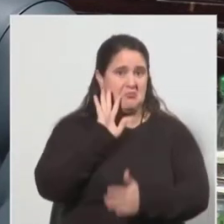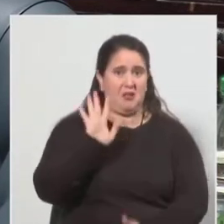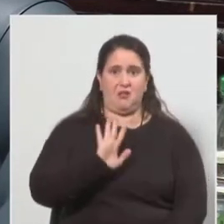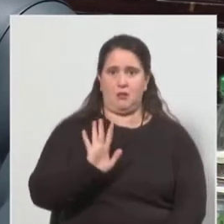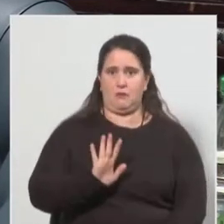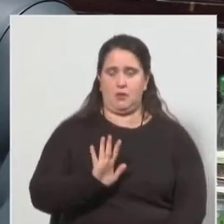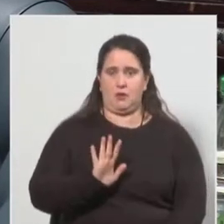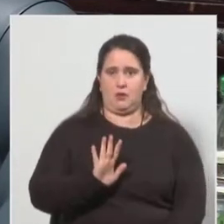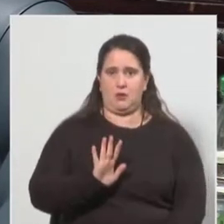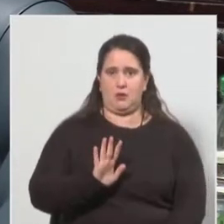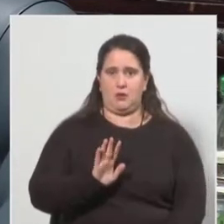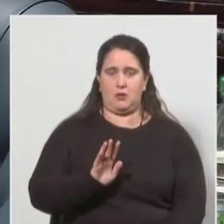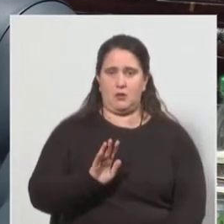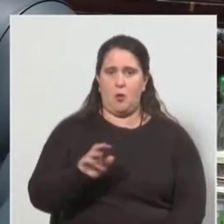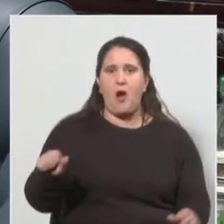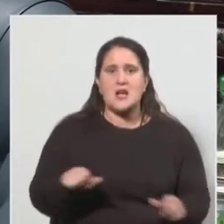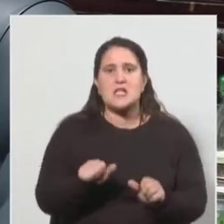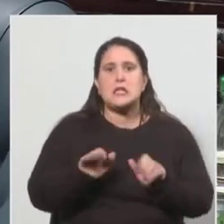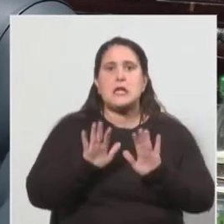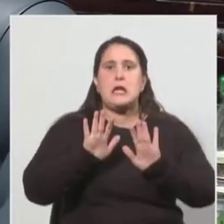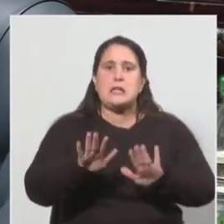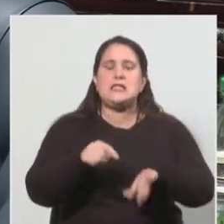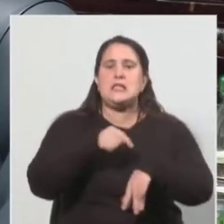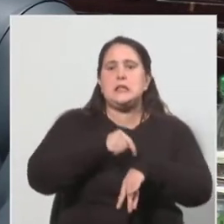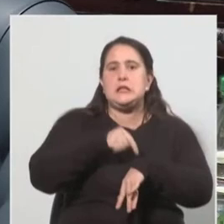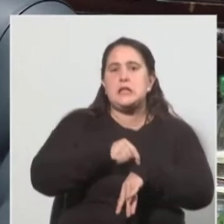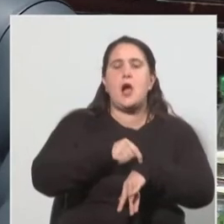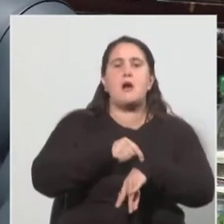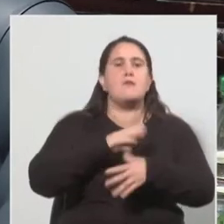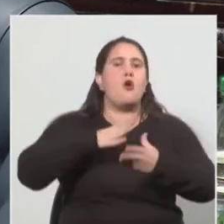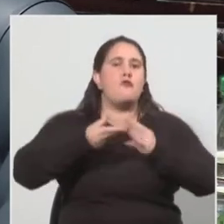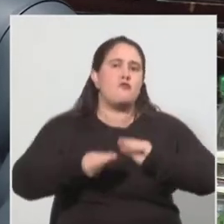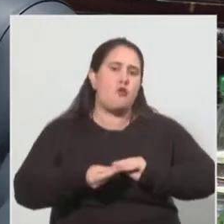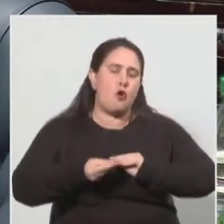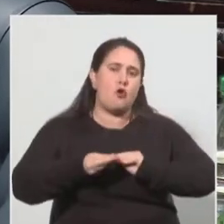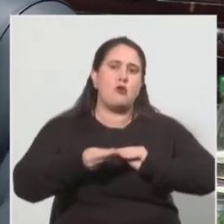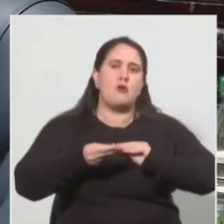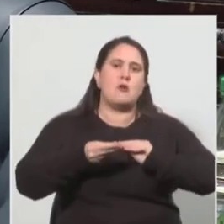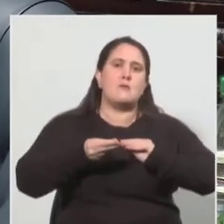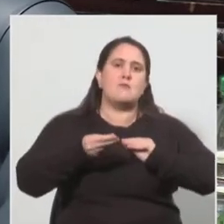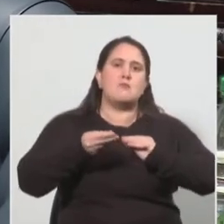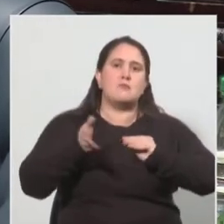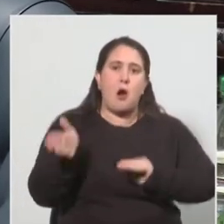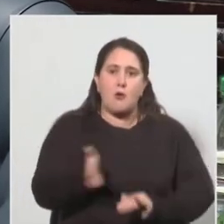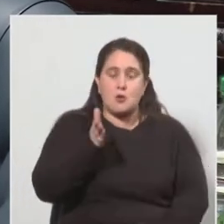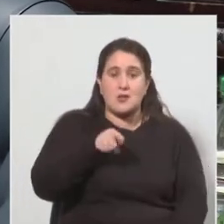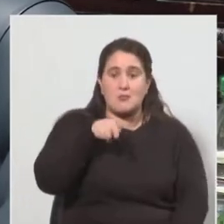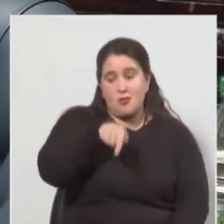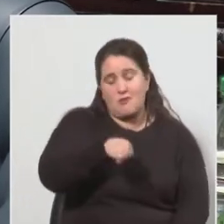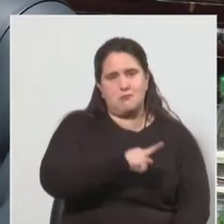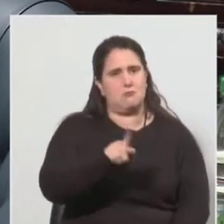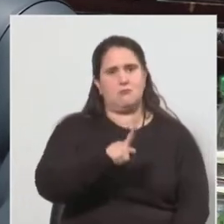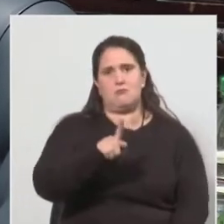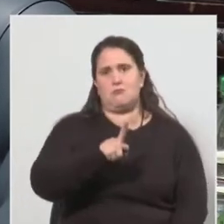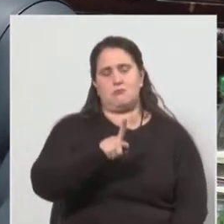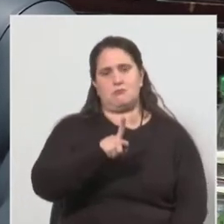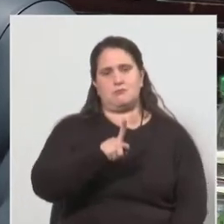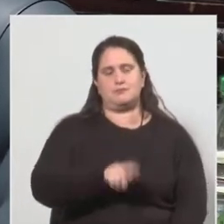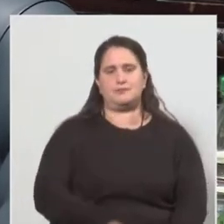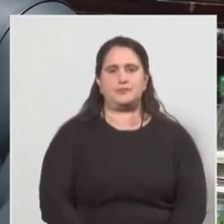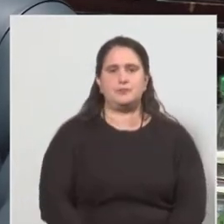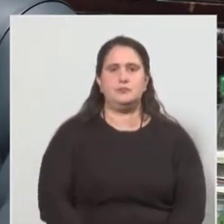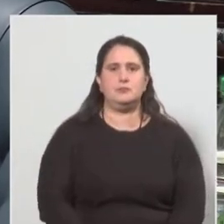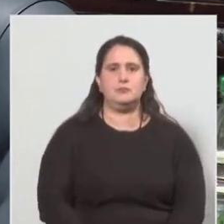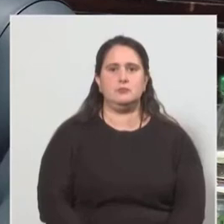ni obligaba a actuar en los tiempos, las formas y los procedimientos elegidos por la